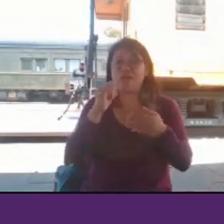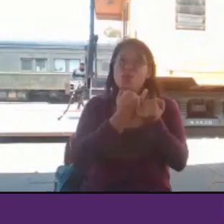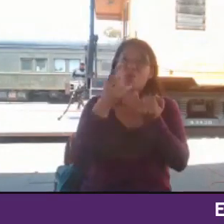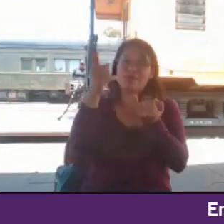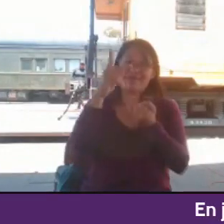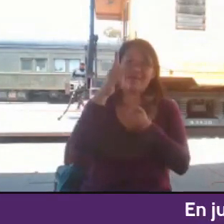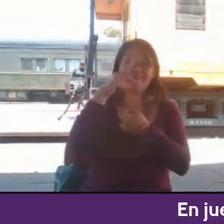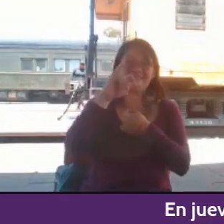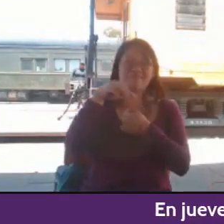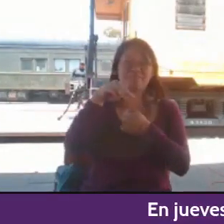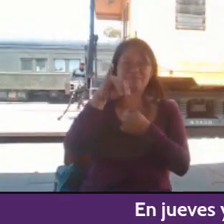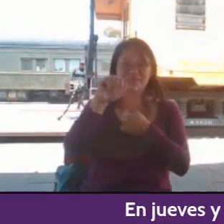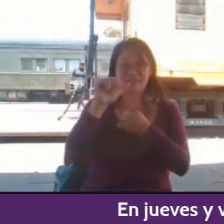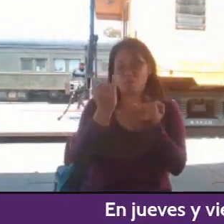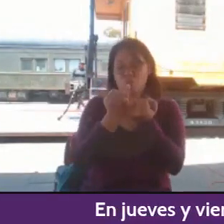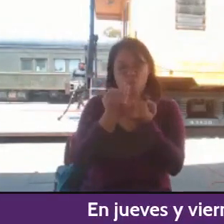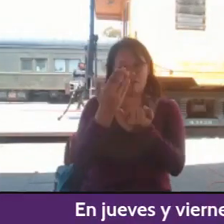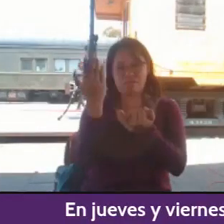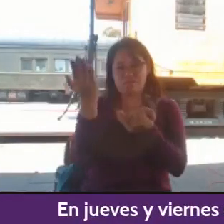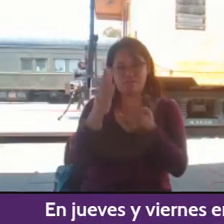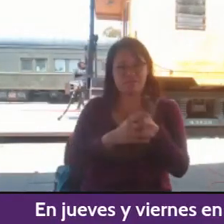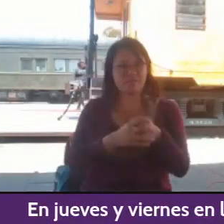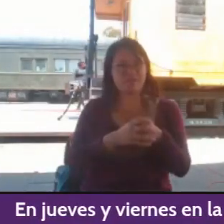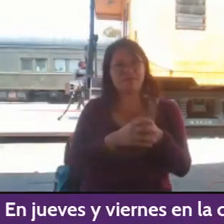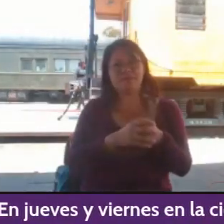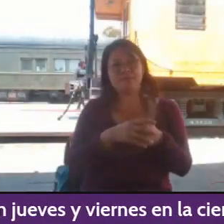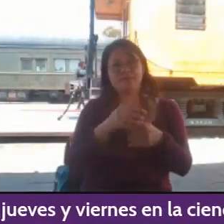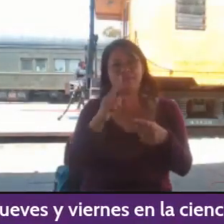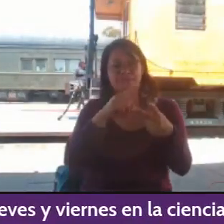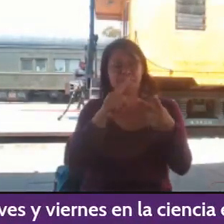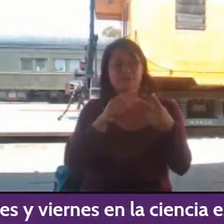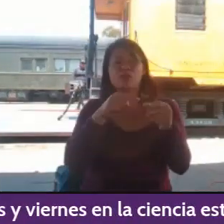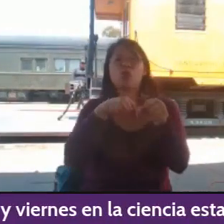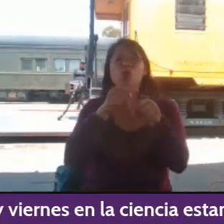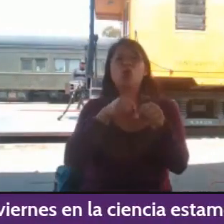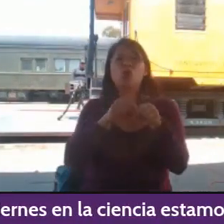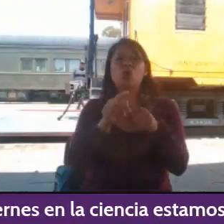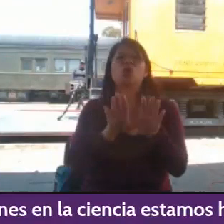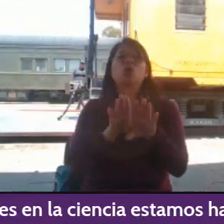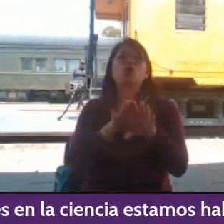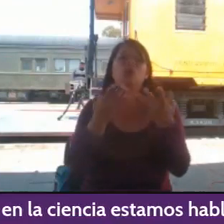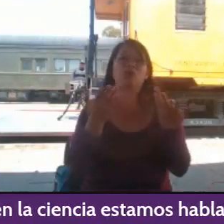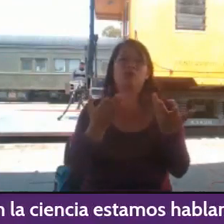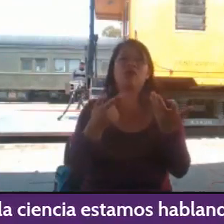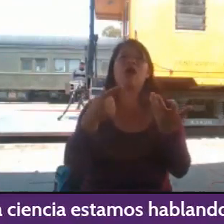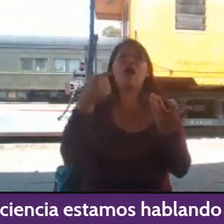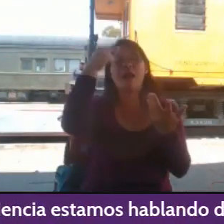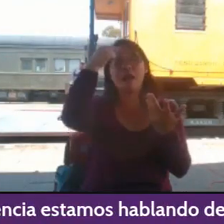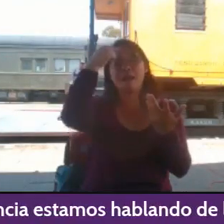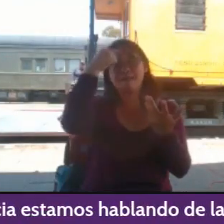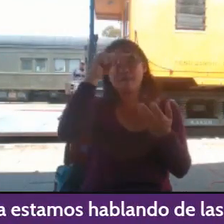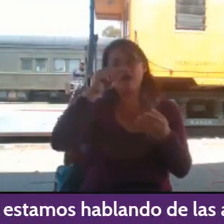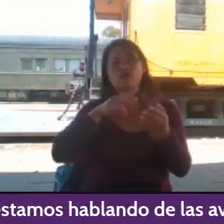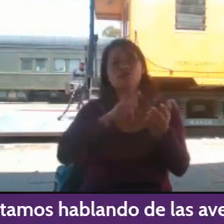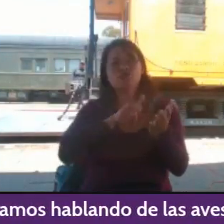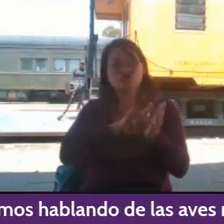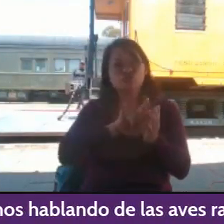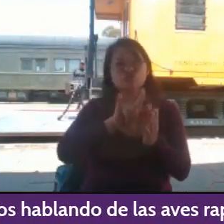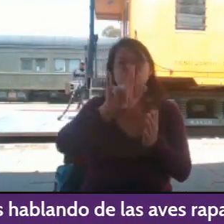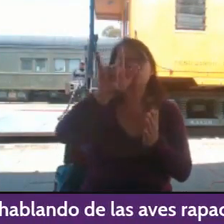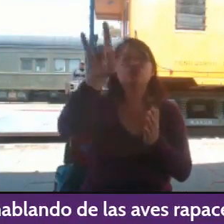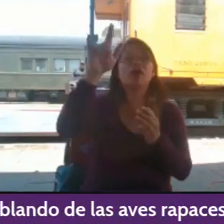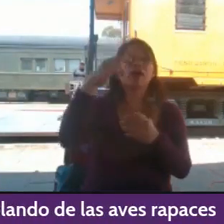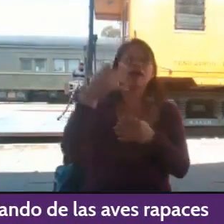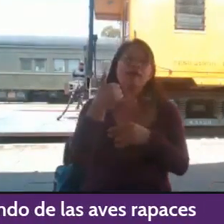un búho, y tenemos varias aves. Los patrones de colores van a estar dados por esta estructura que les va a servir para el vuelo, para la temperatura, para un montón de